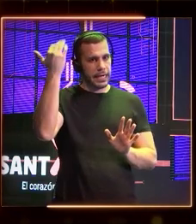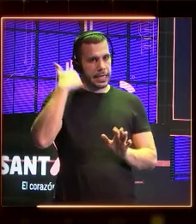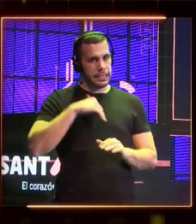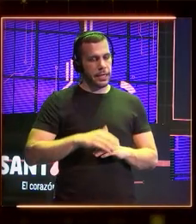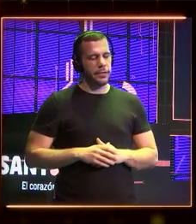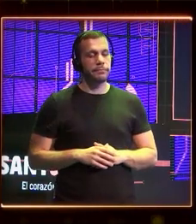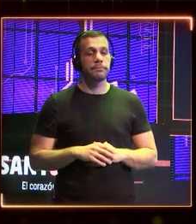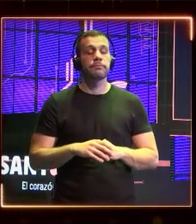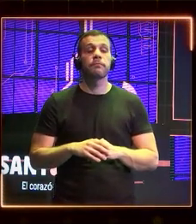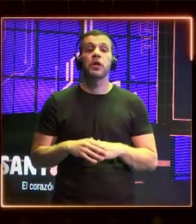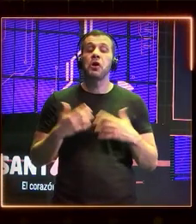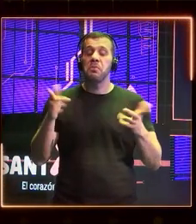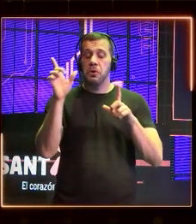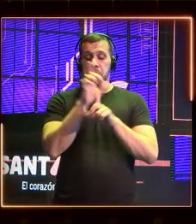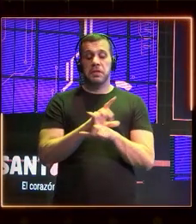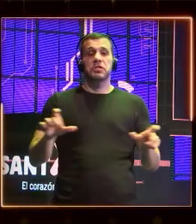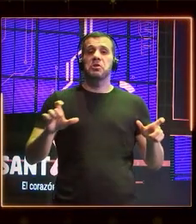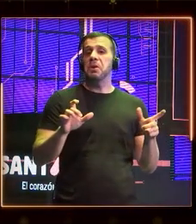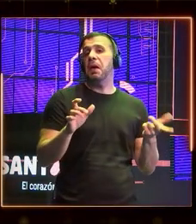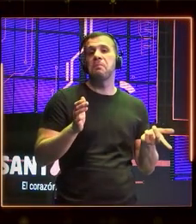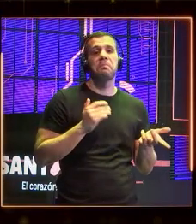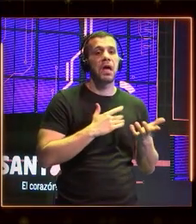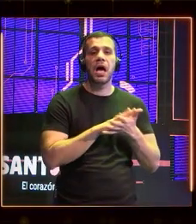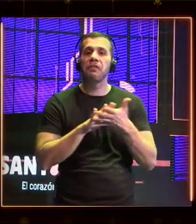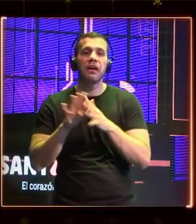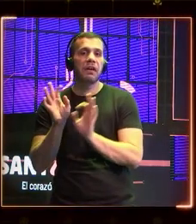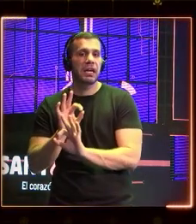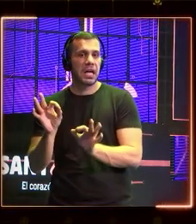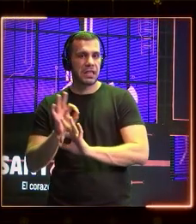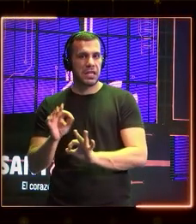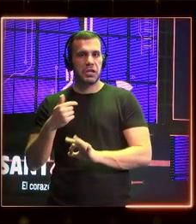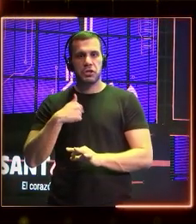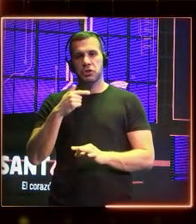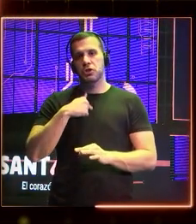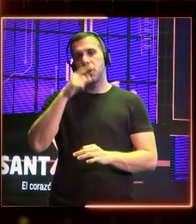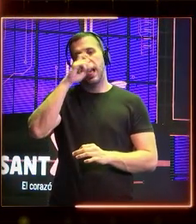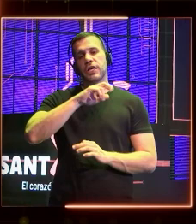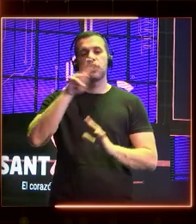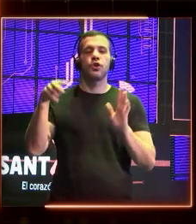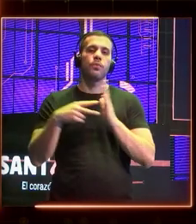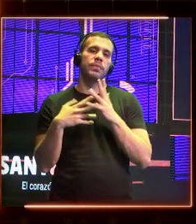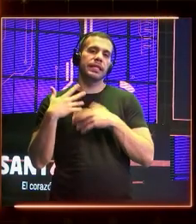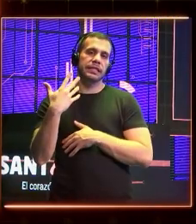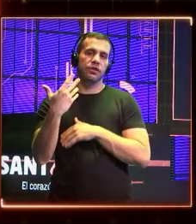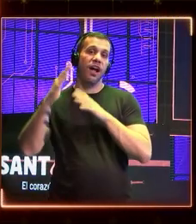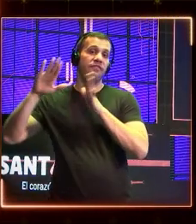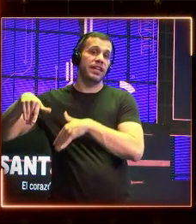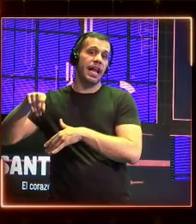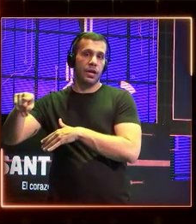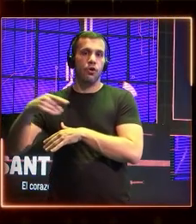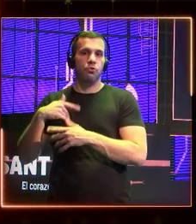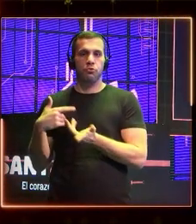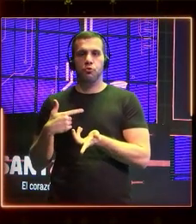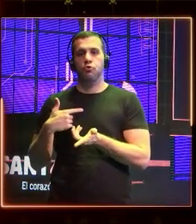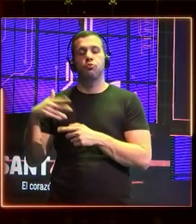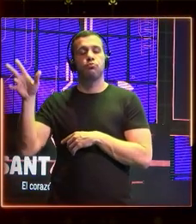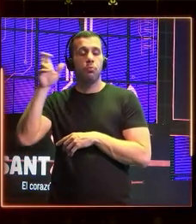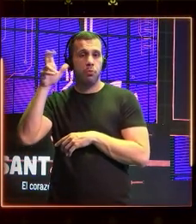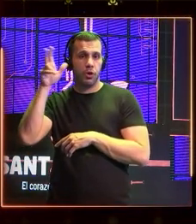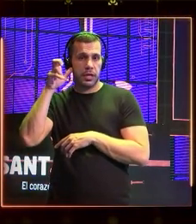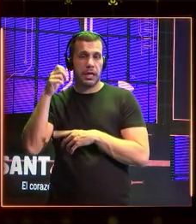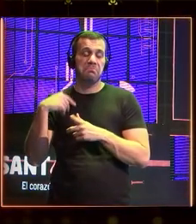Como nadie hablaba de eso yo a finales de 2005 monté un podcast de mi blog personal mi blog lo leía tan poca